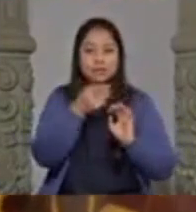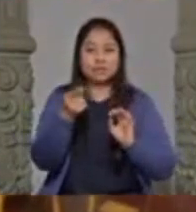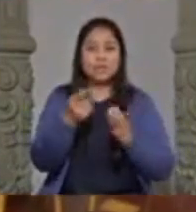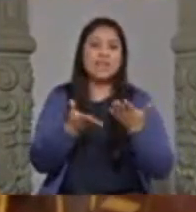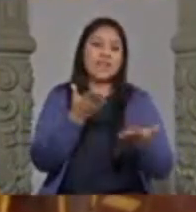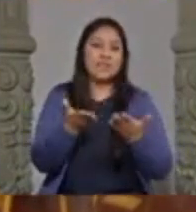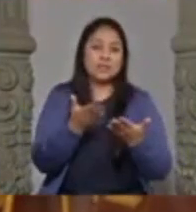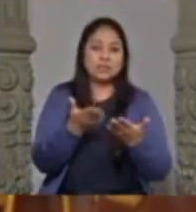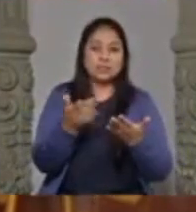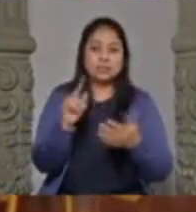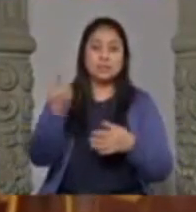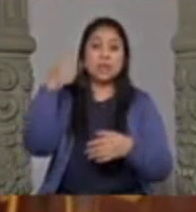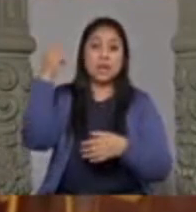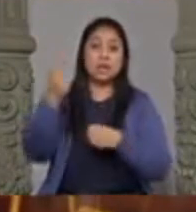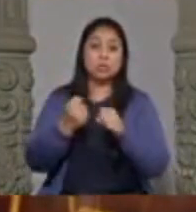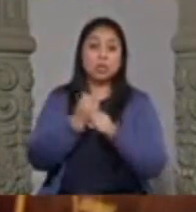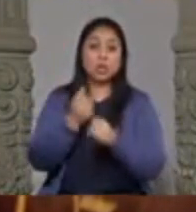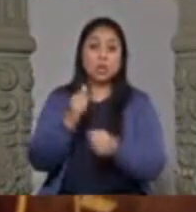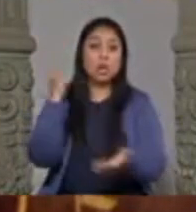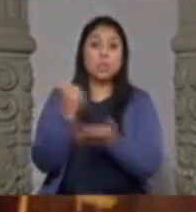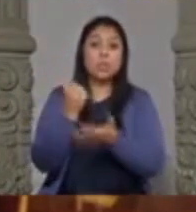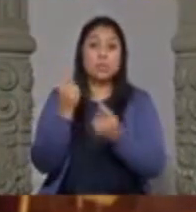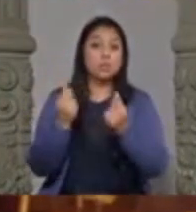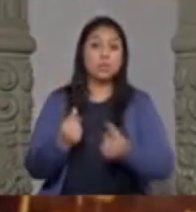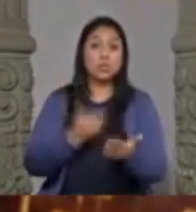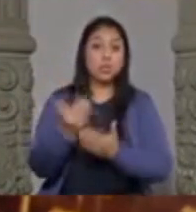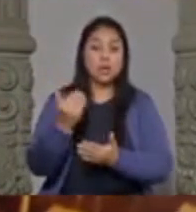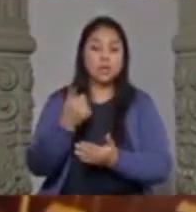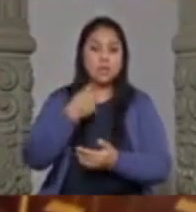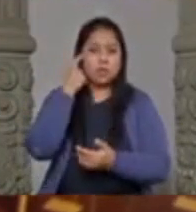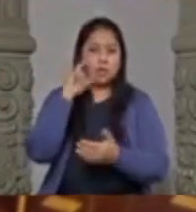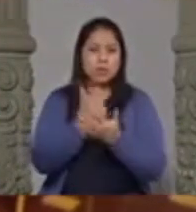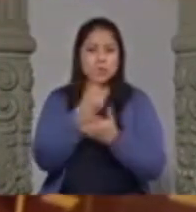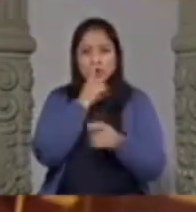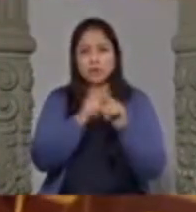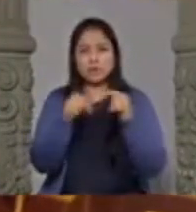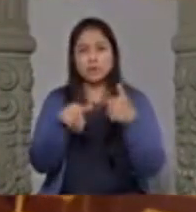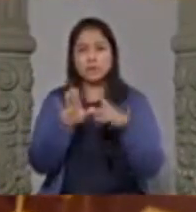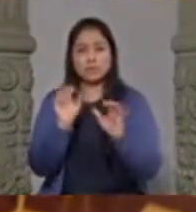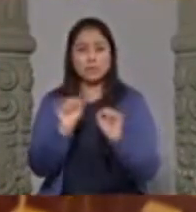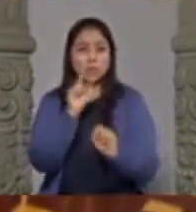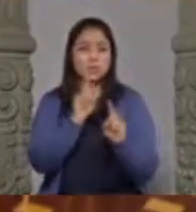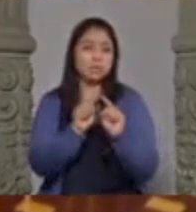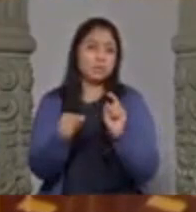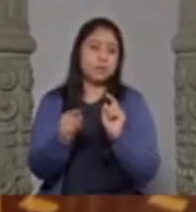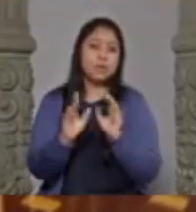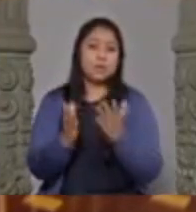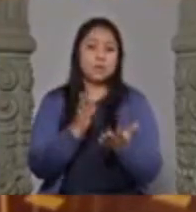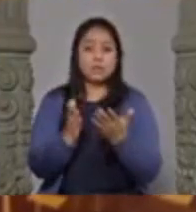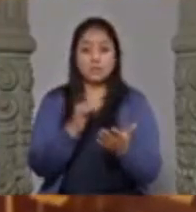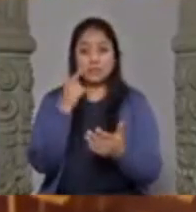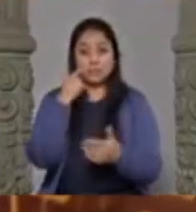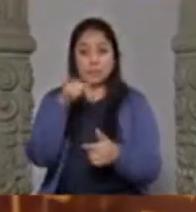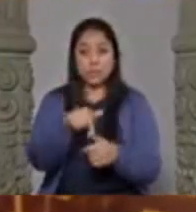no correcto a la hora de su aprobación, cosa que yo no creo que haya sido así, pero creo que es